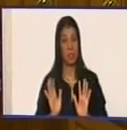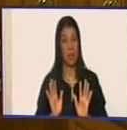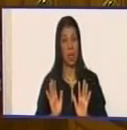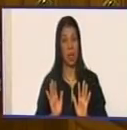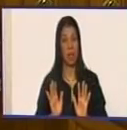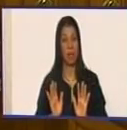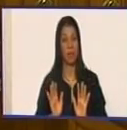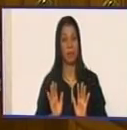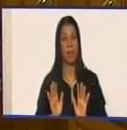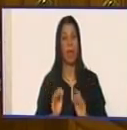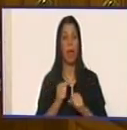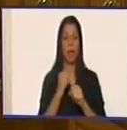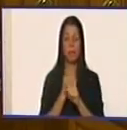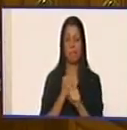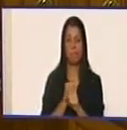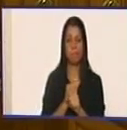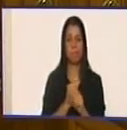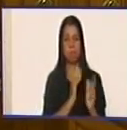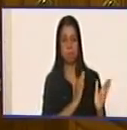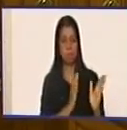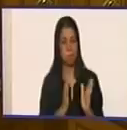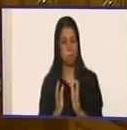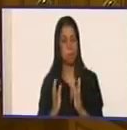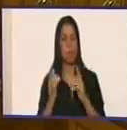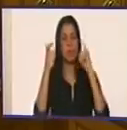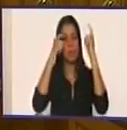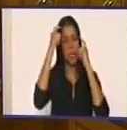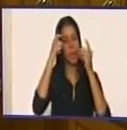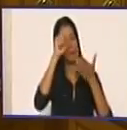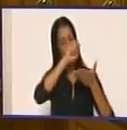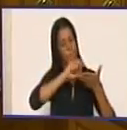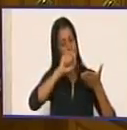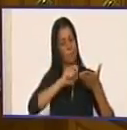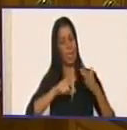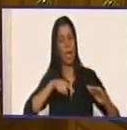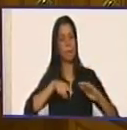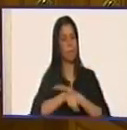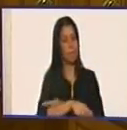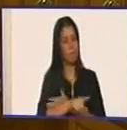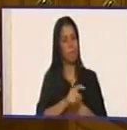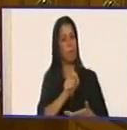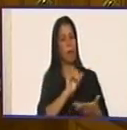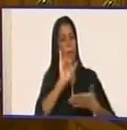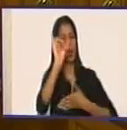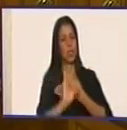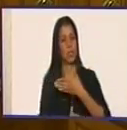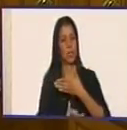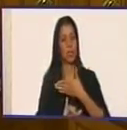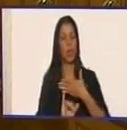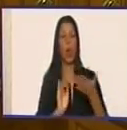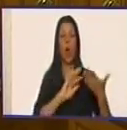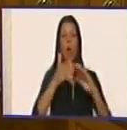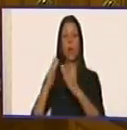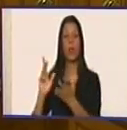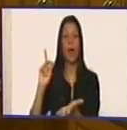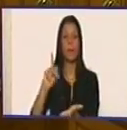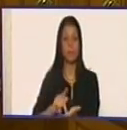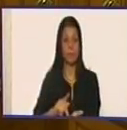trabajado con mayor amplitud su proyecto de participación política, y dice lo